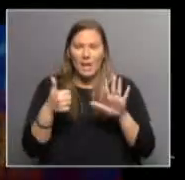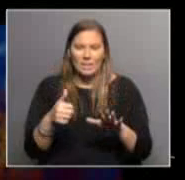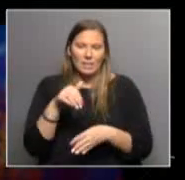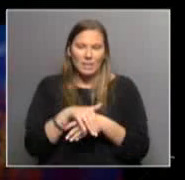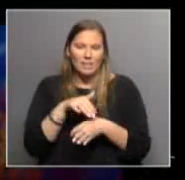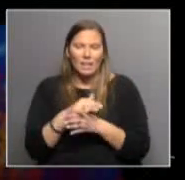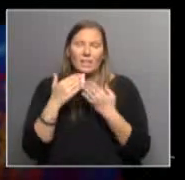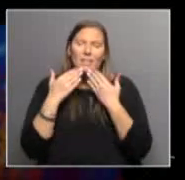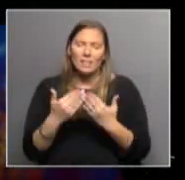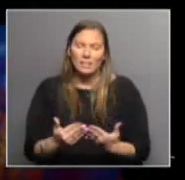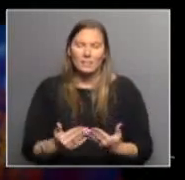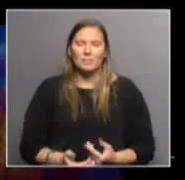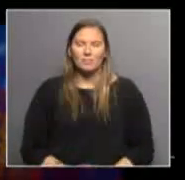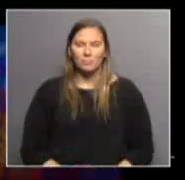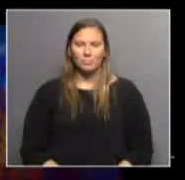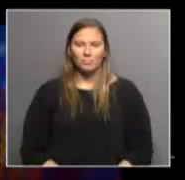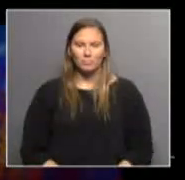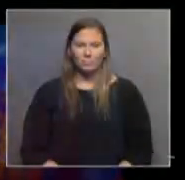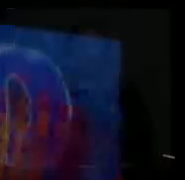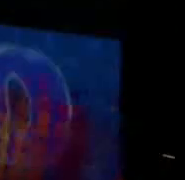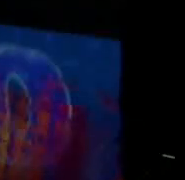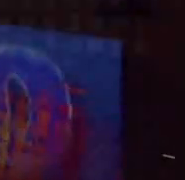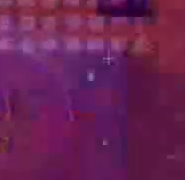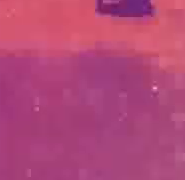18 horas. Muchas gracias por habernos acompañado.